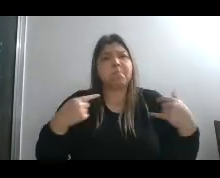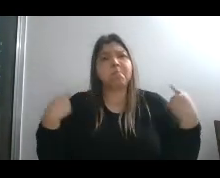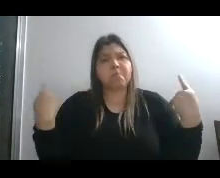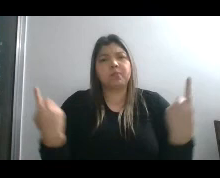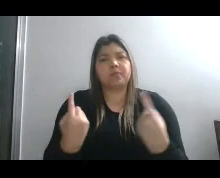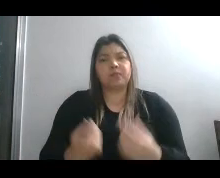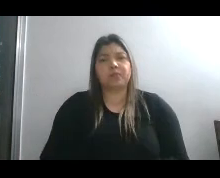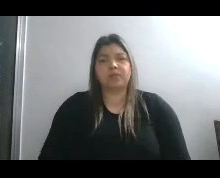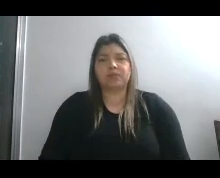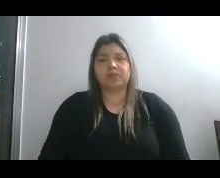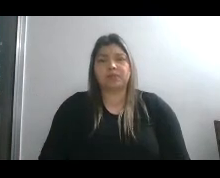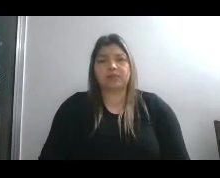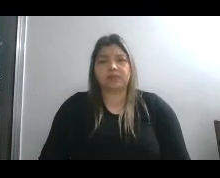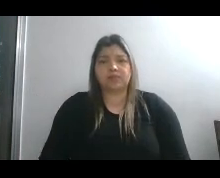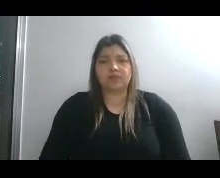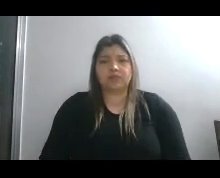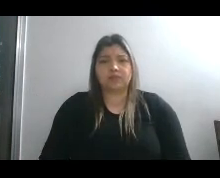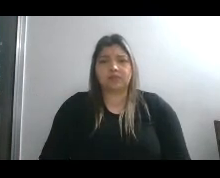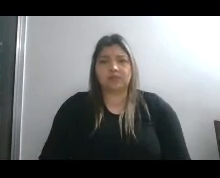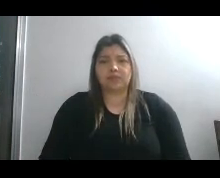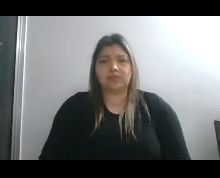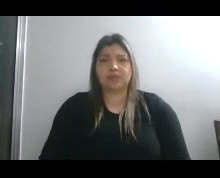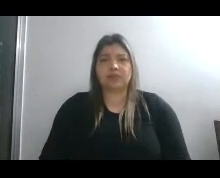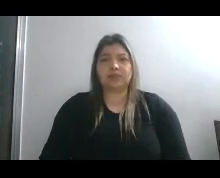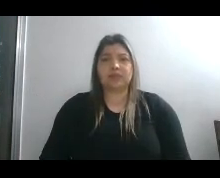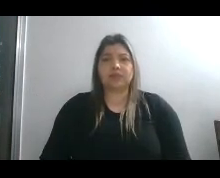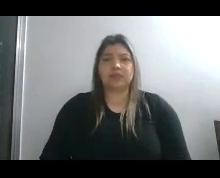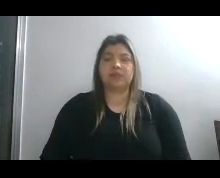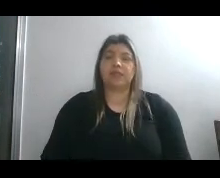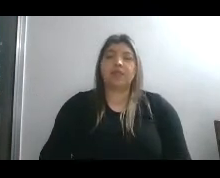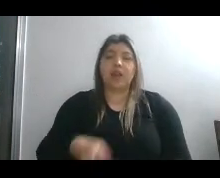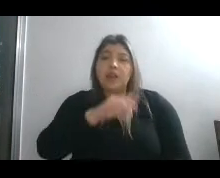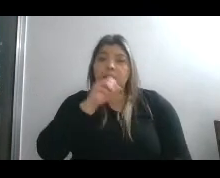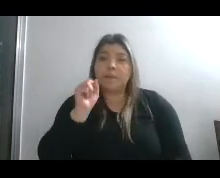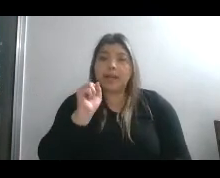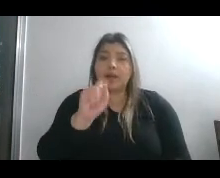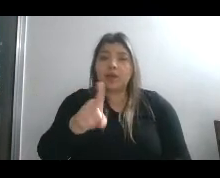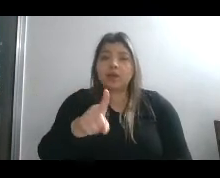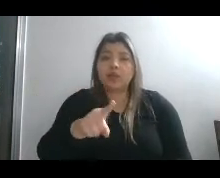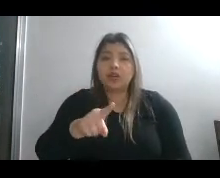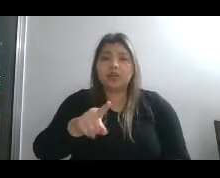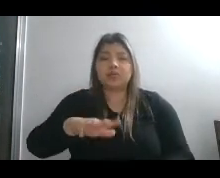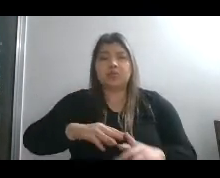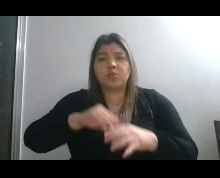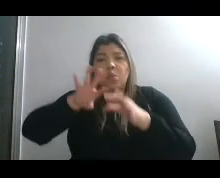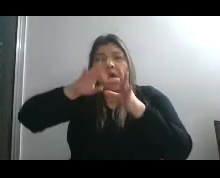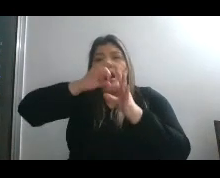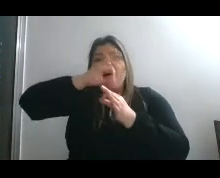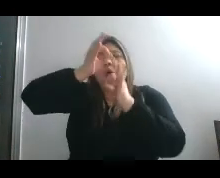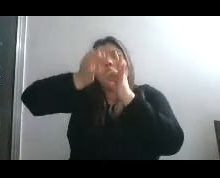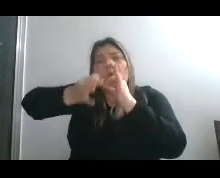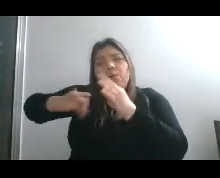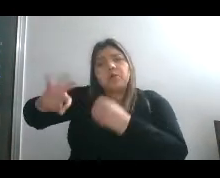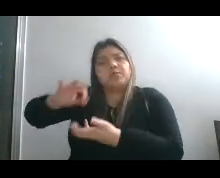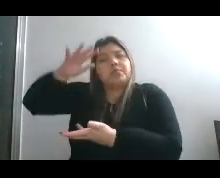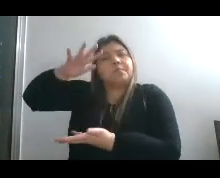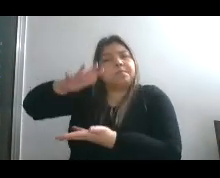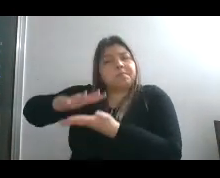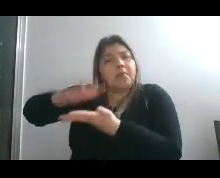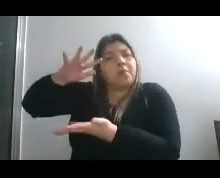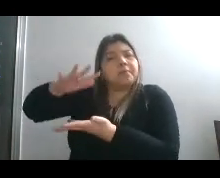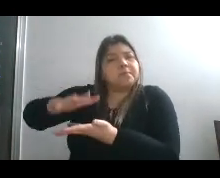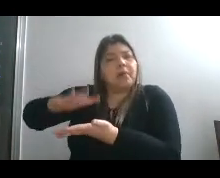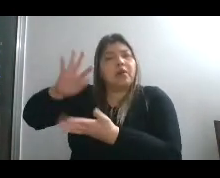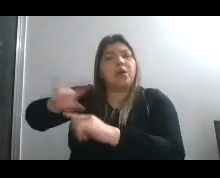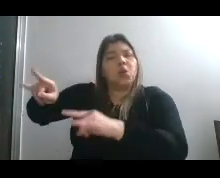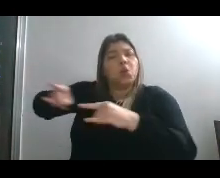Los respiradores antipolución sirven para uso diario. Toca mirar cómo son esos respiradores, si tienen filtros, si no tienen filtros,